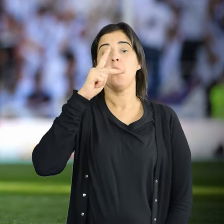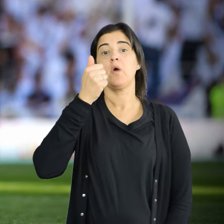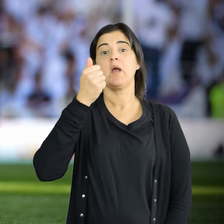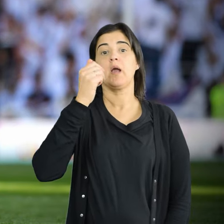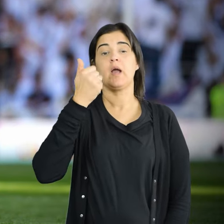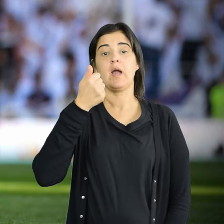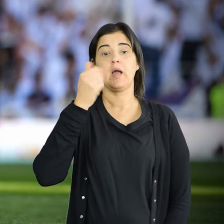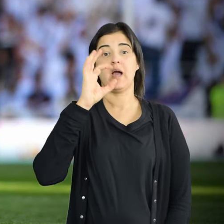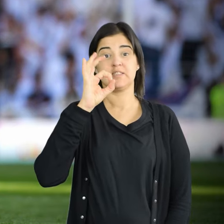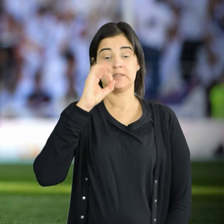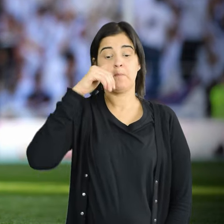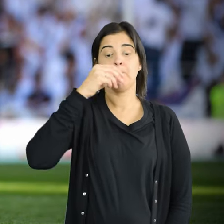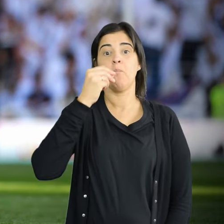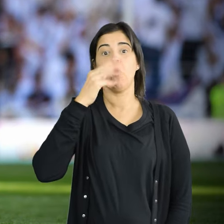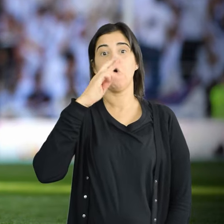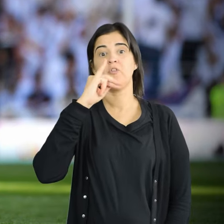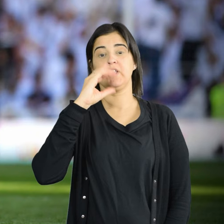Luka modric